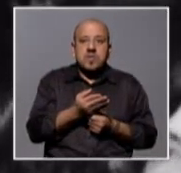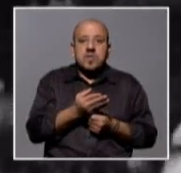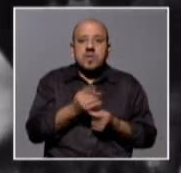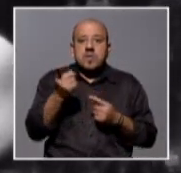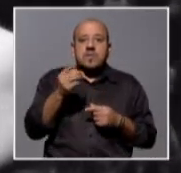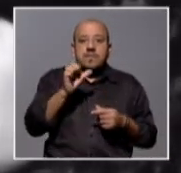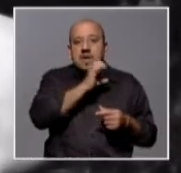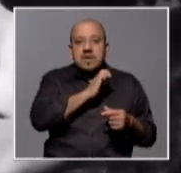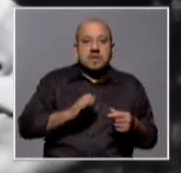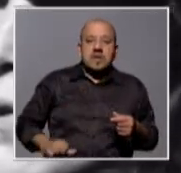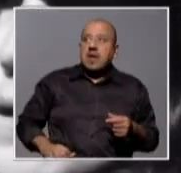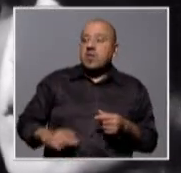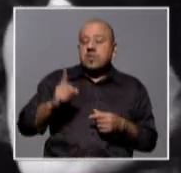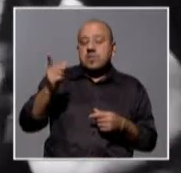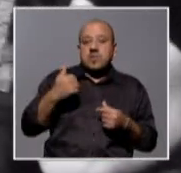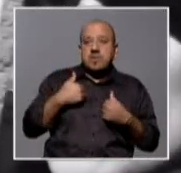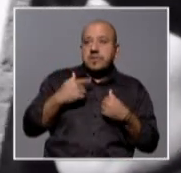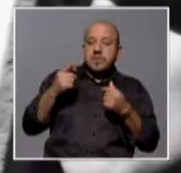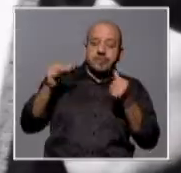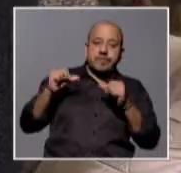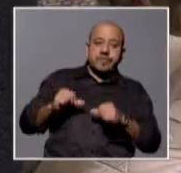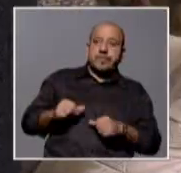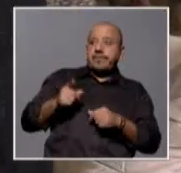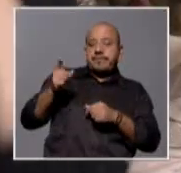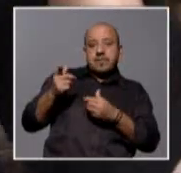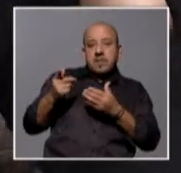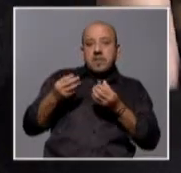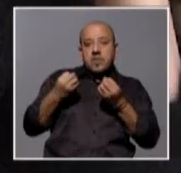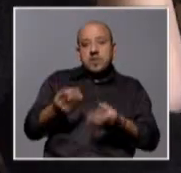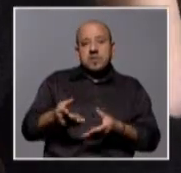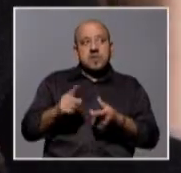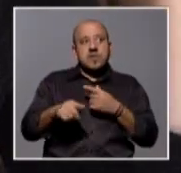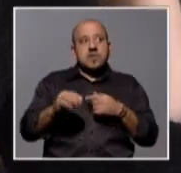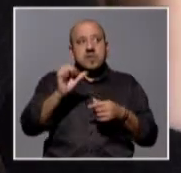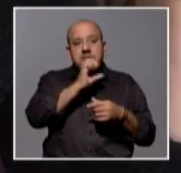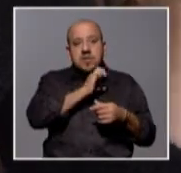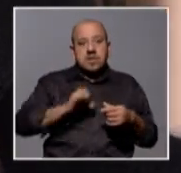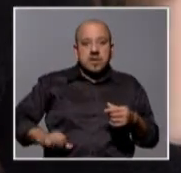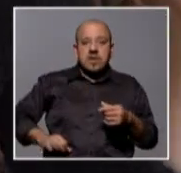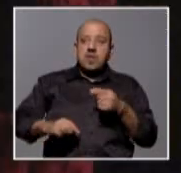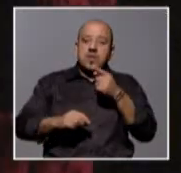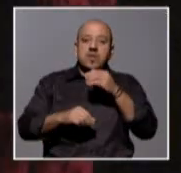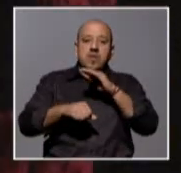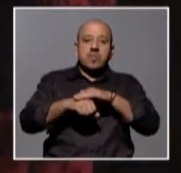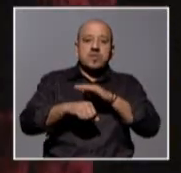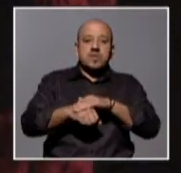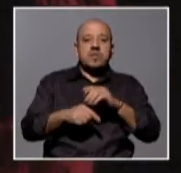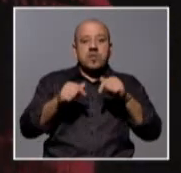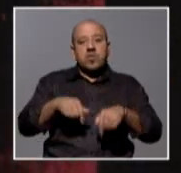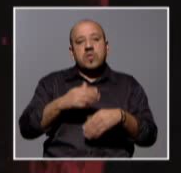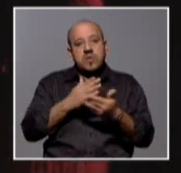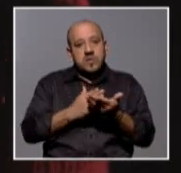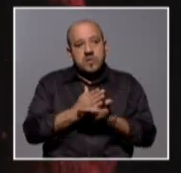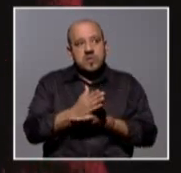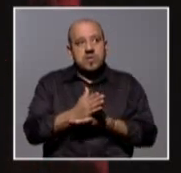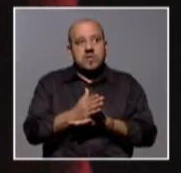el Estado, y por eso muchas veces la consigna de la marcha fue: el Estado es responsable hoy y siempre,